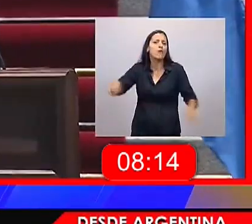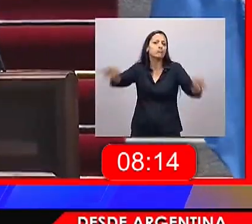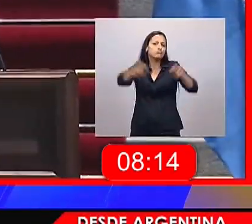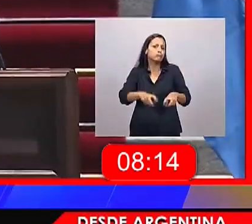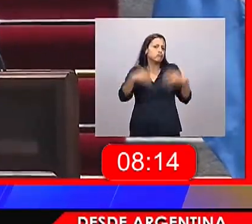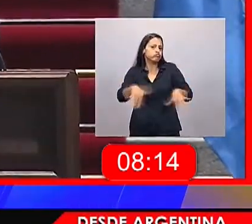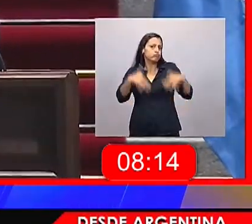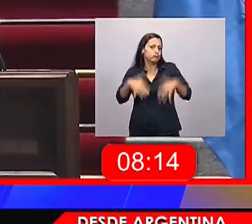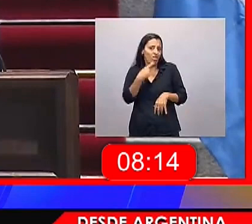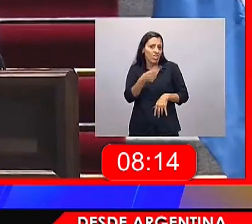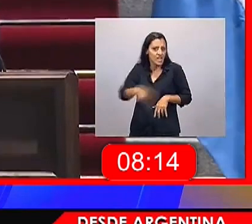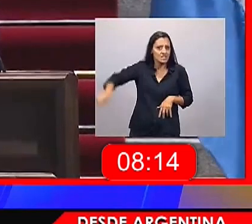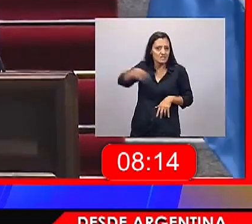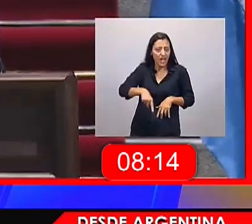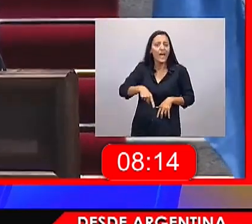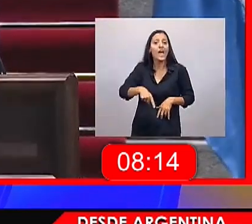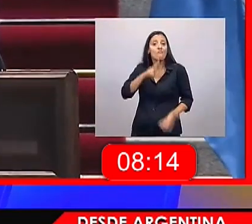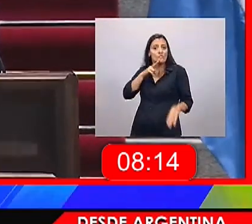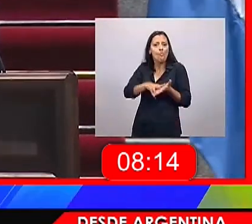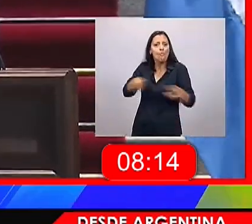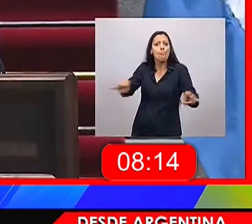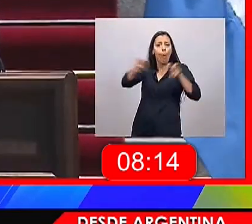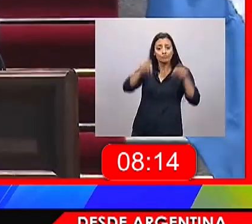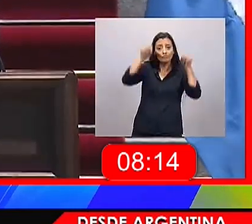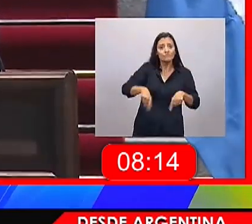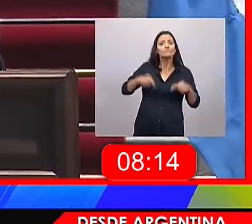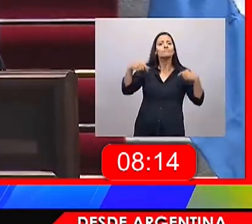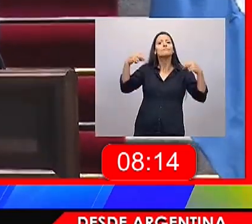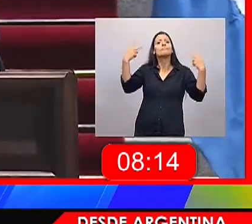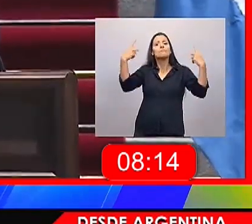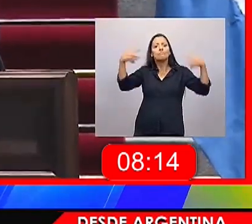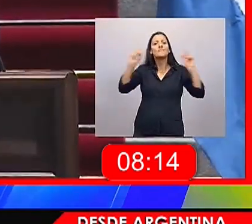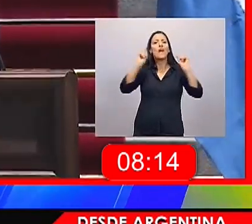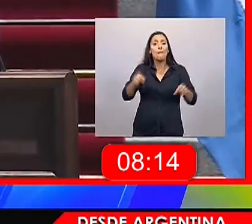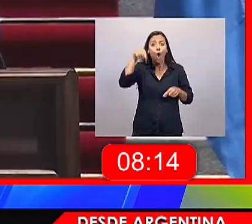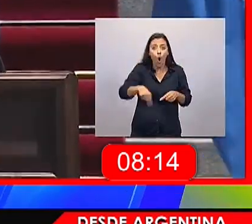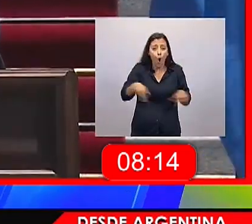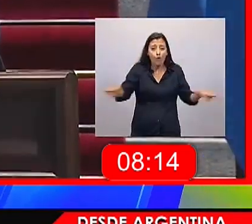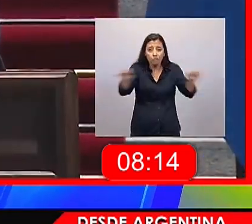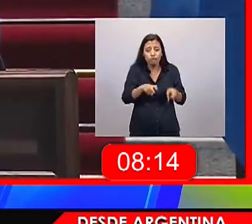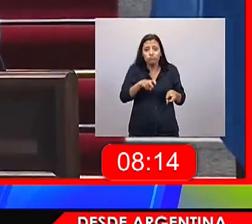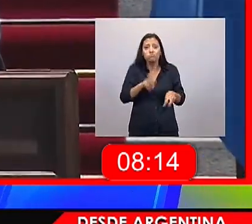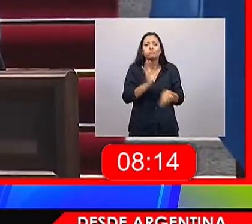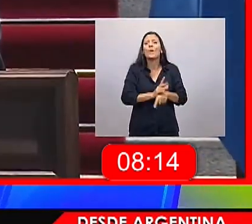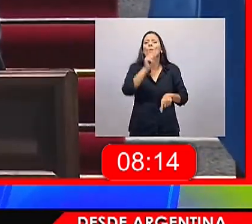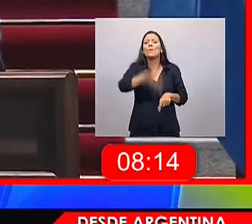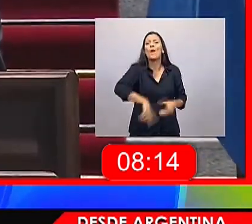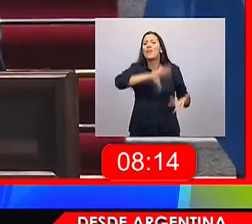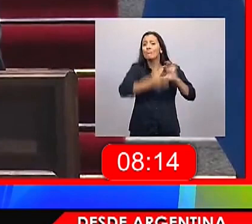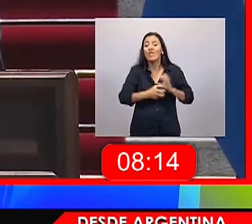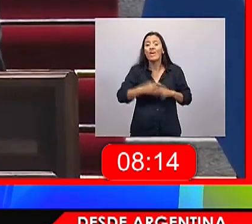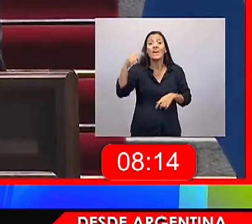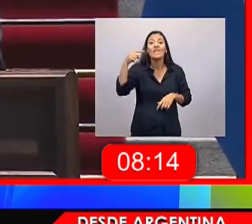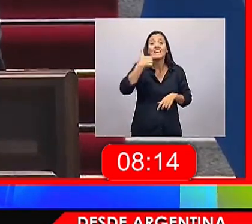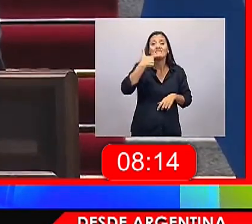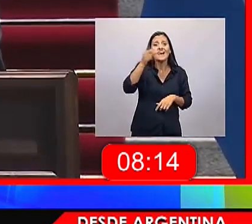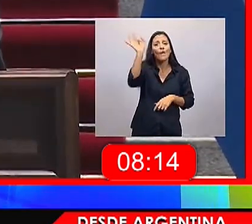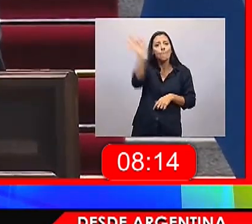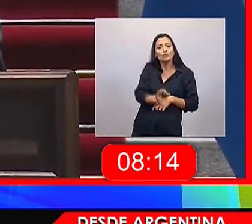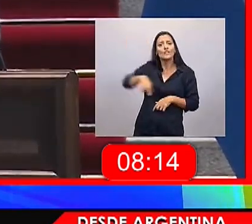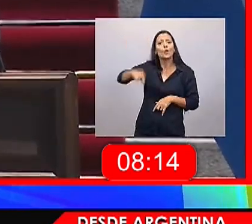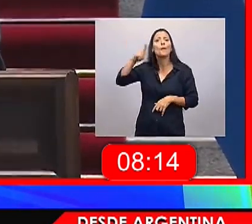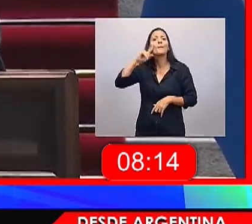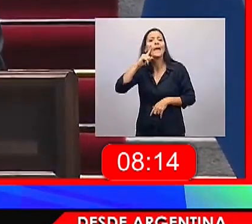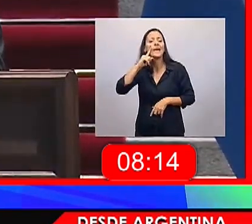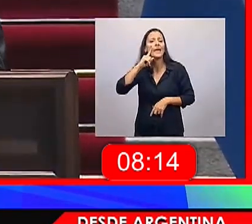es estancamiento con inflación, que es el peor de los mundos, ya lo sabemos. Pero lo que el presidente está tratando de marcar todo el tiempo es que hay un